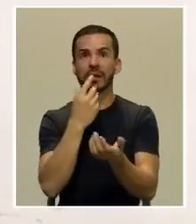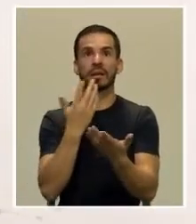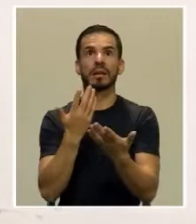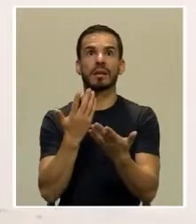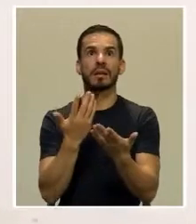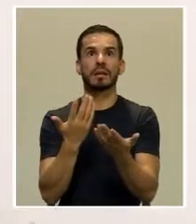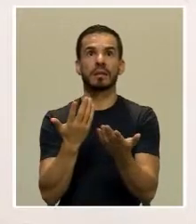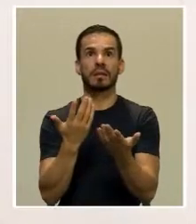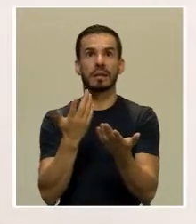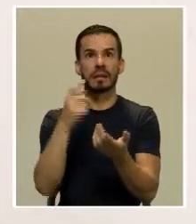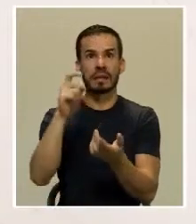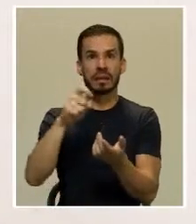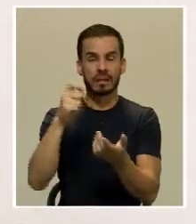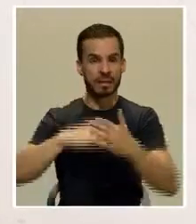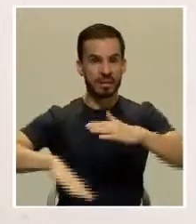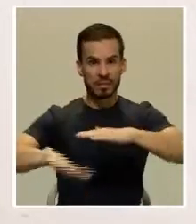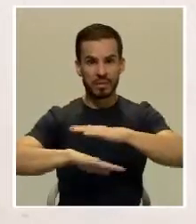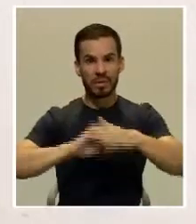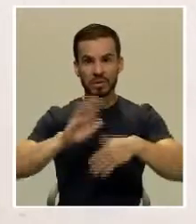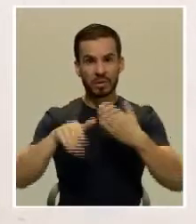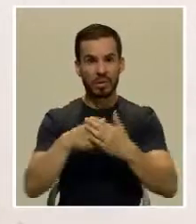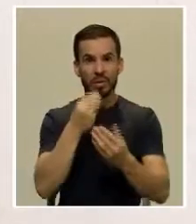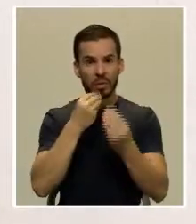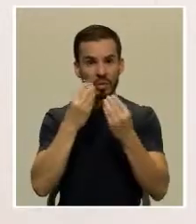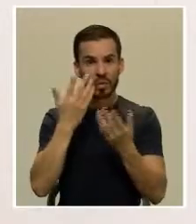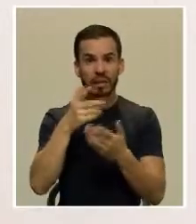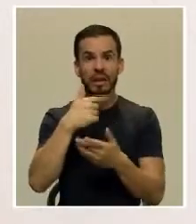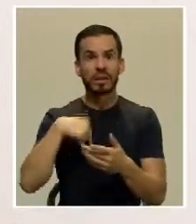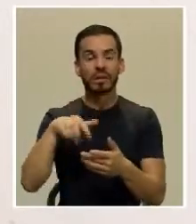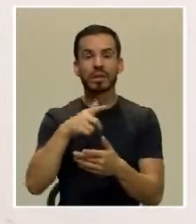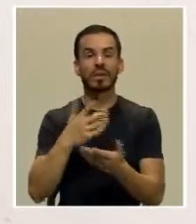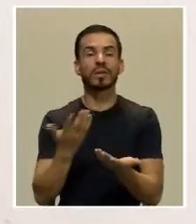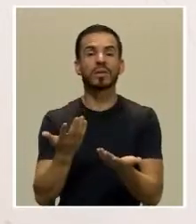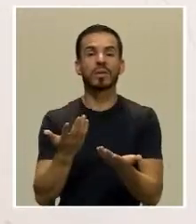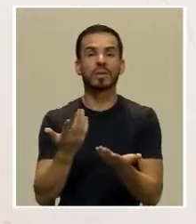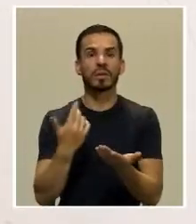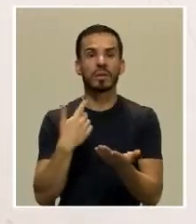y las necesidades básicas y todo, alimentos y qué sé yo,